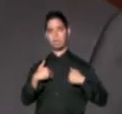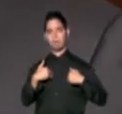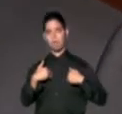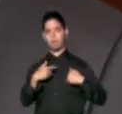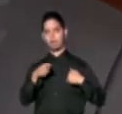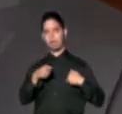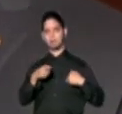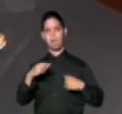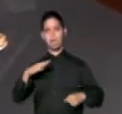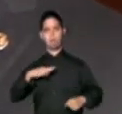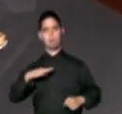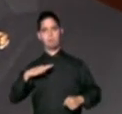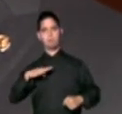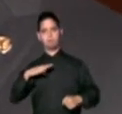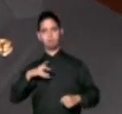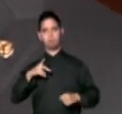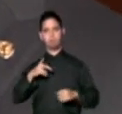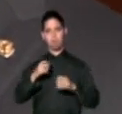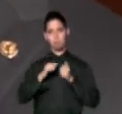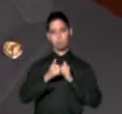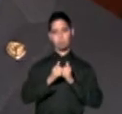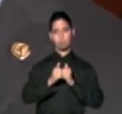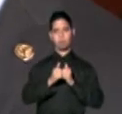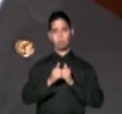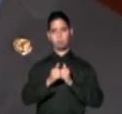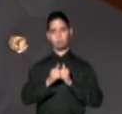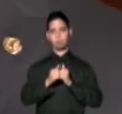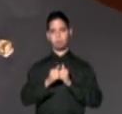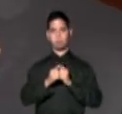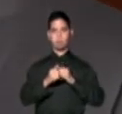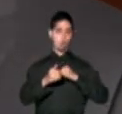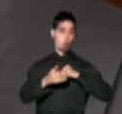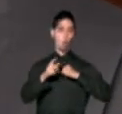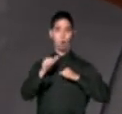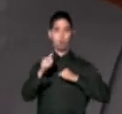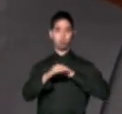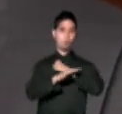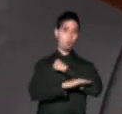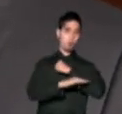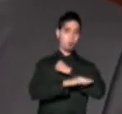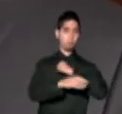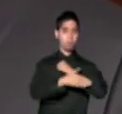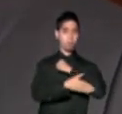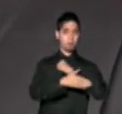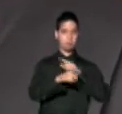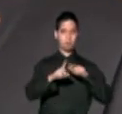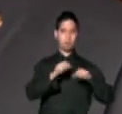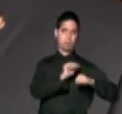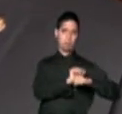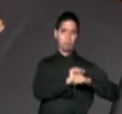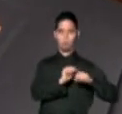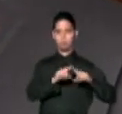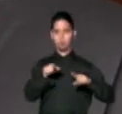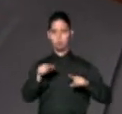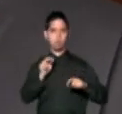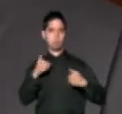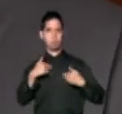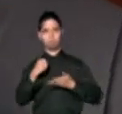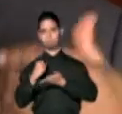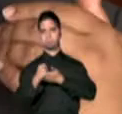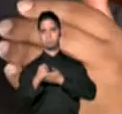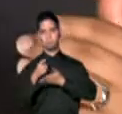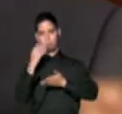competitiva contra los demás territorios que realmente sí son extranjeros para propósitos de Estados Unidos. Pero aparte de eso, que es el área contributiva,